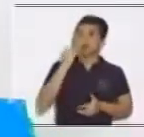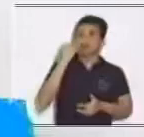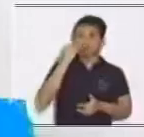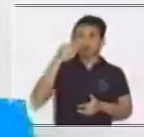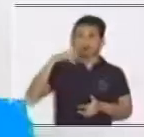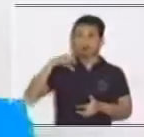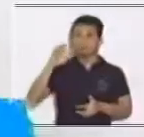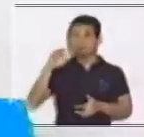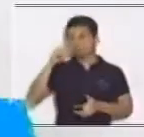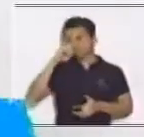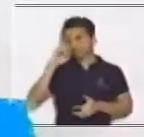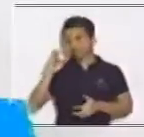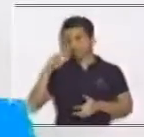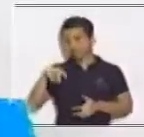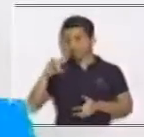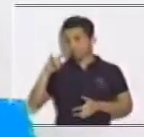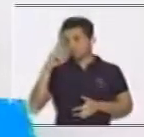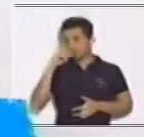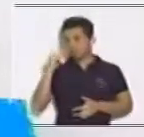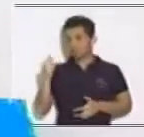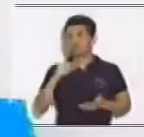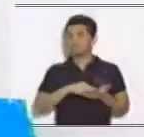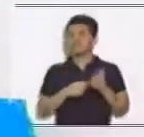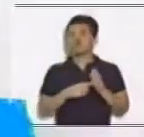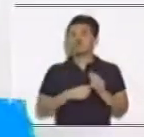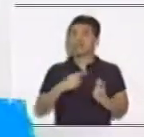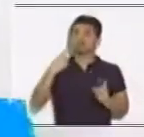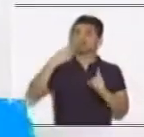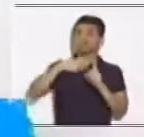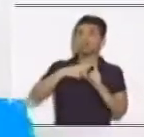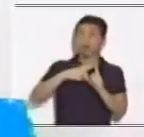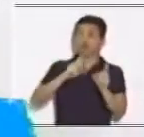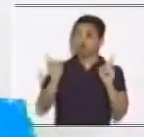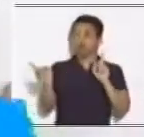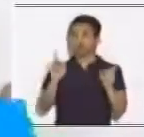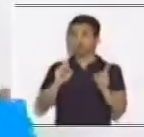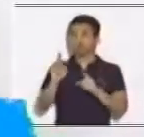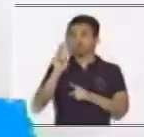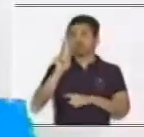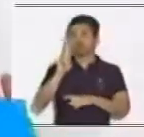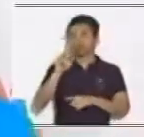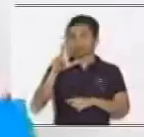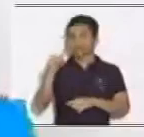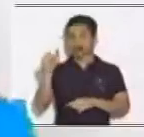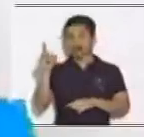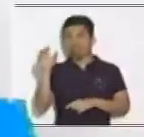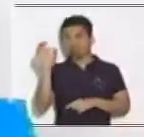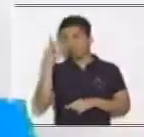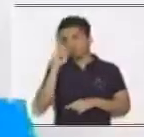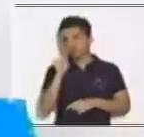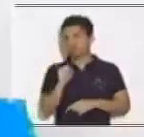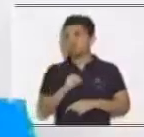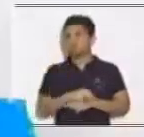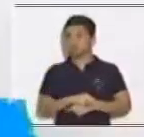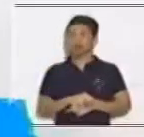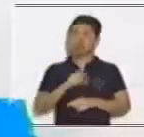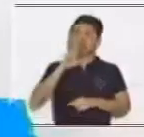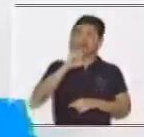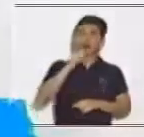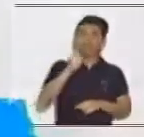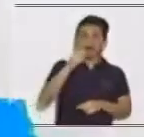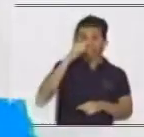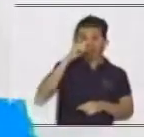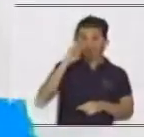dos lados del triángulo. Esos lados se llaman catetos. Cateto es el equivalente al lado, ¿sí? Es